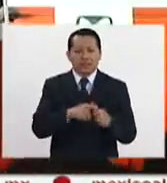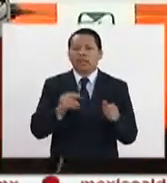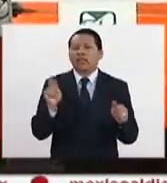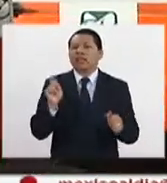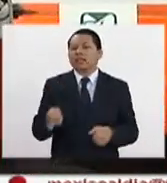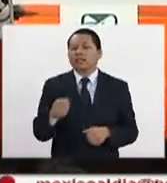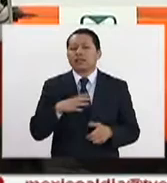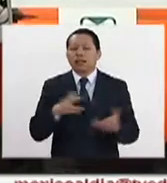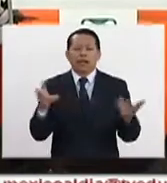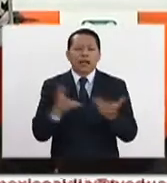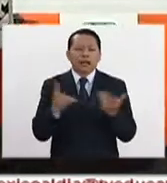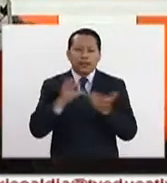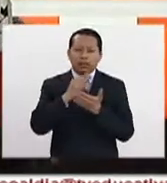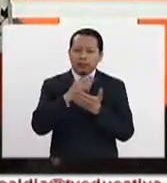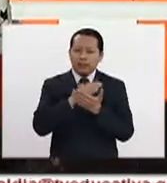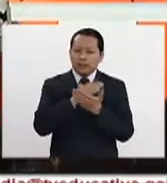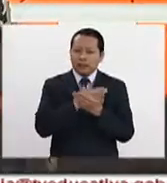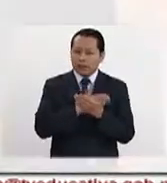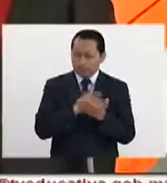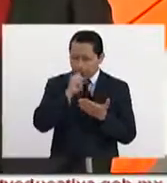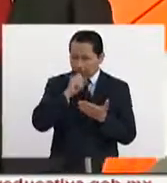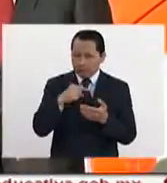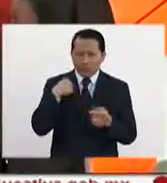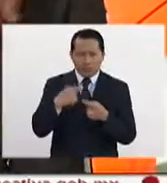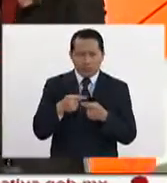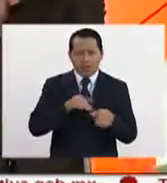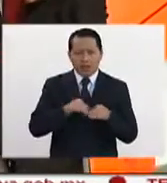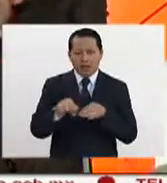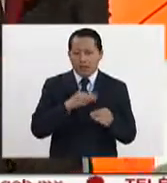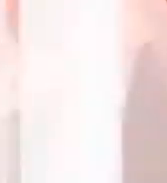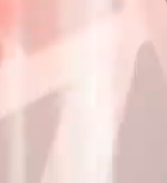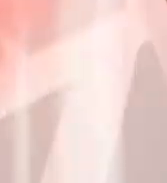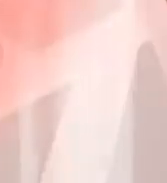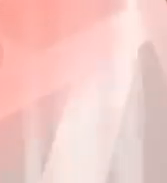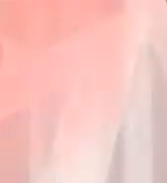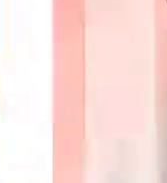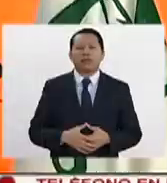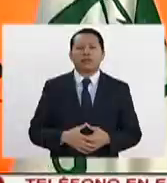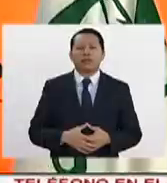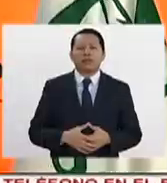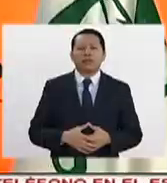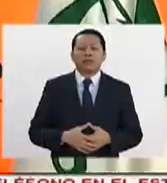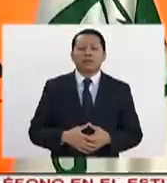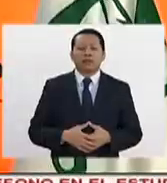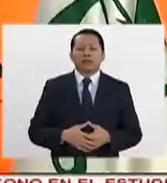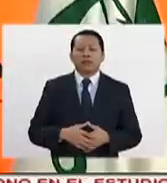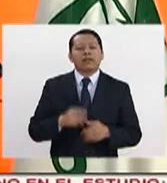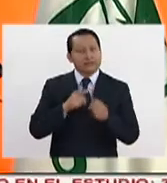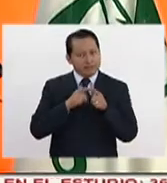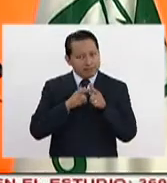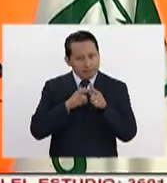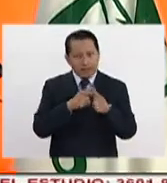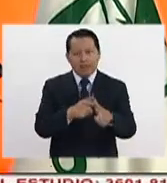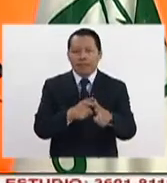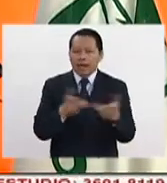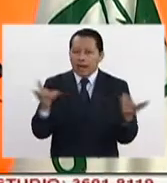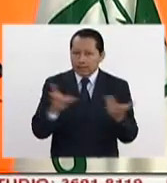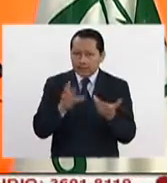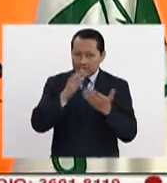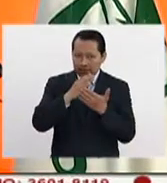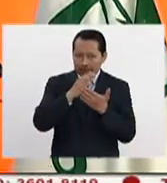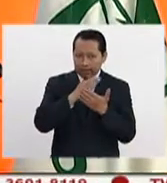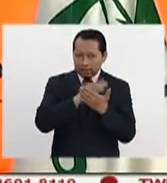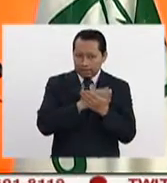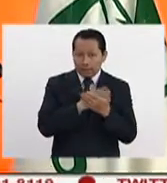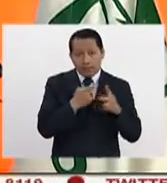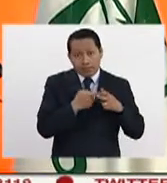las acciones que hasta ahora ha venido trabajando el instituto. Vamos a dar continuidad a las acciones implementadas desde